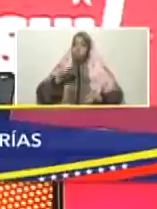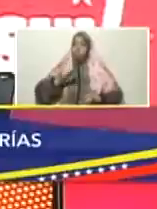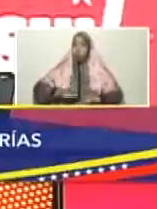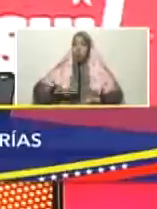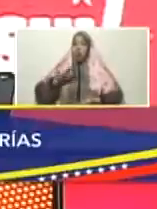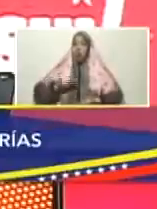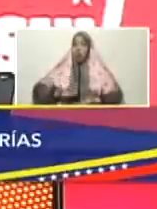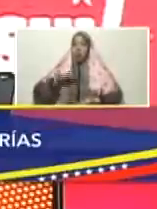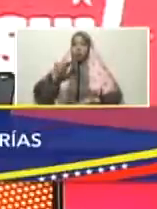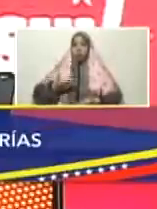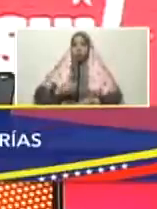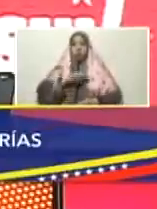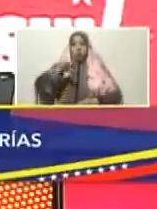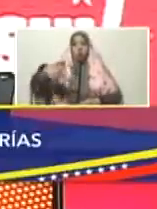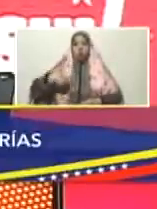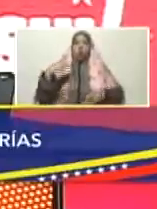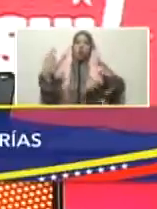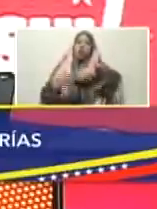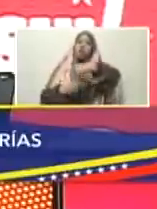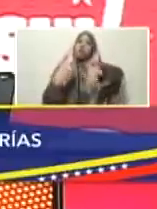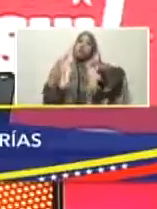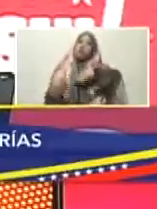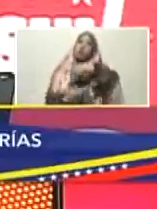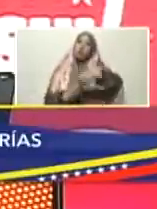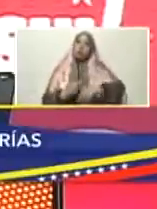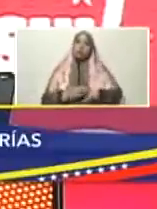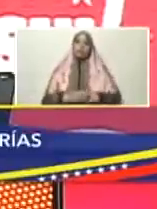de nuestra revolución